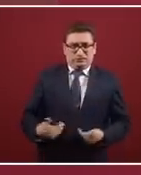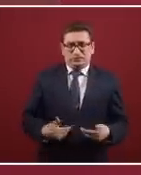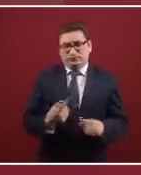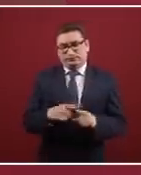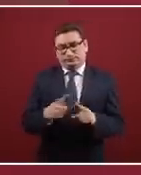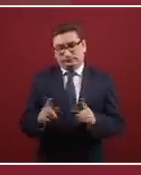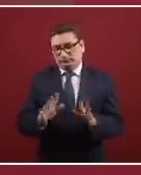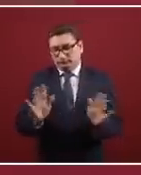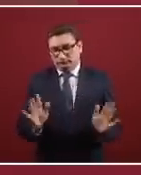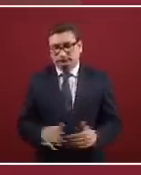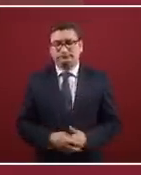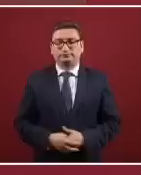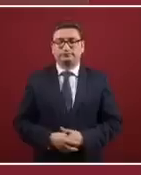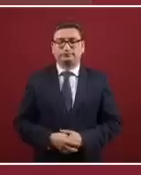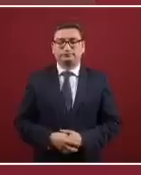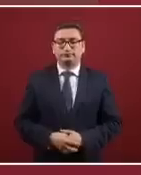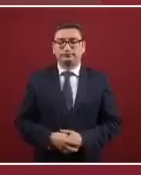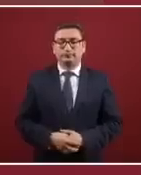pero